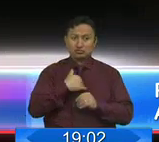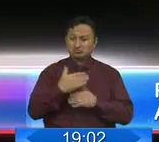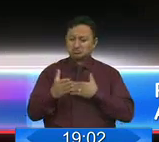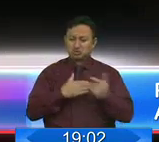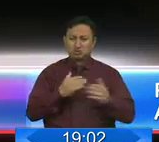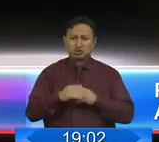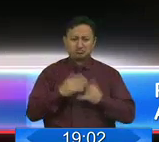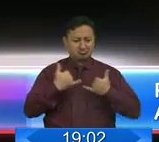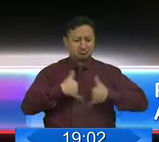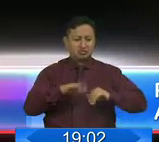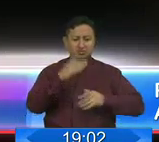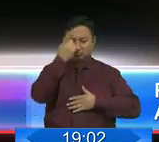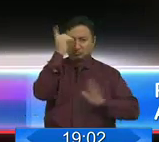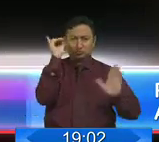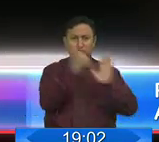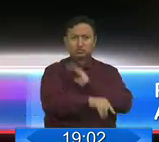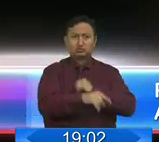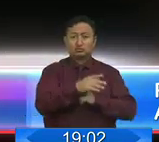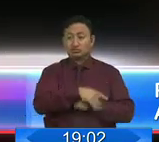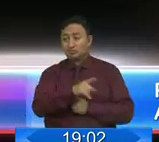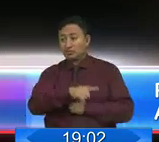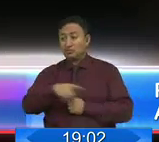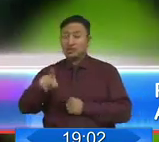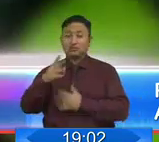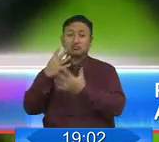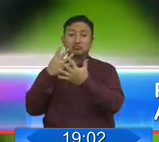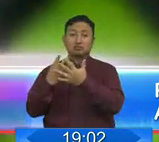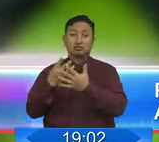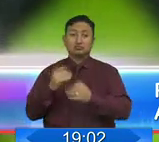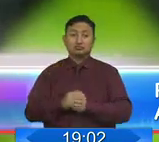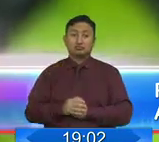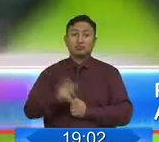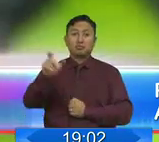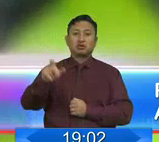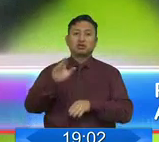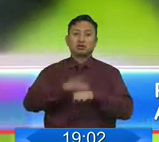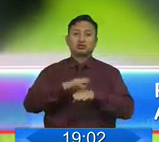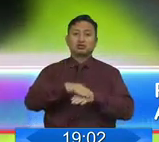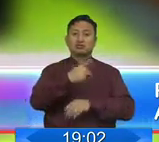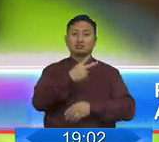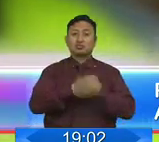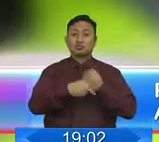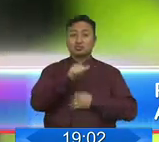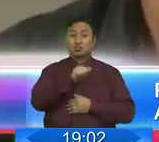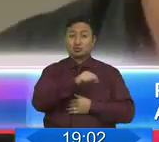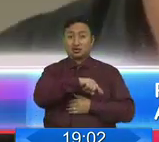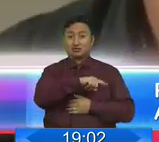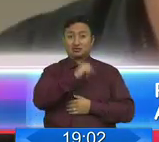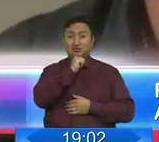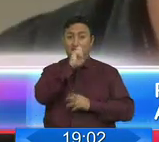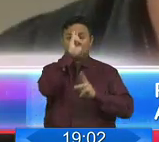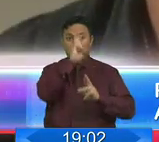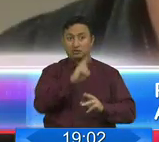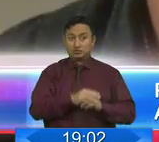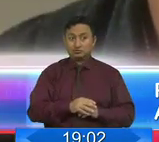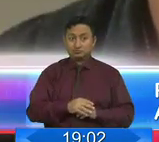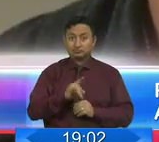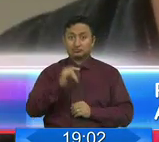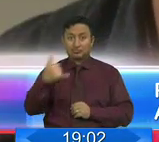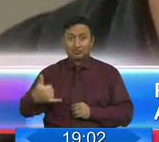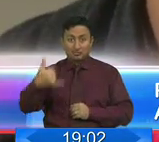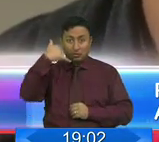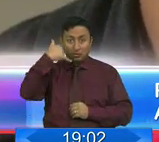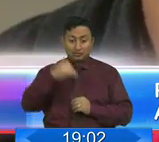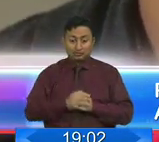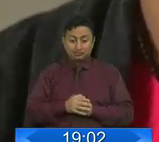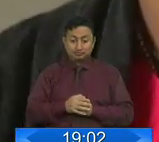el caso hasta que se dicte la máxima sentencia contra quien atentó contra la integridad de su hija. Seguida me llamaron y